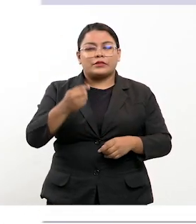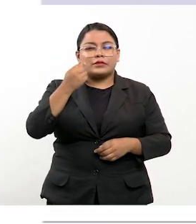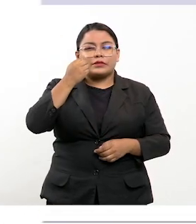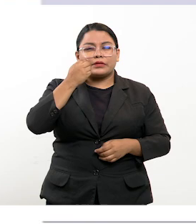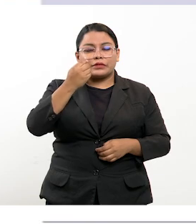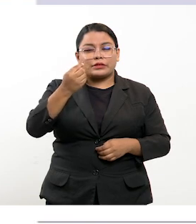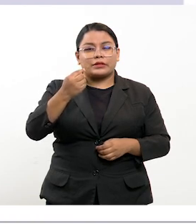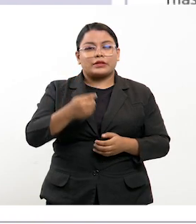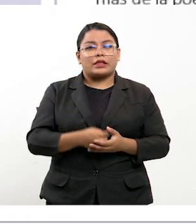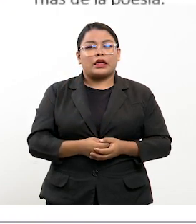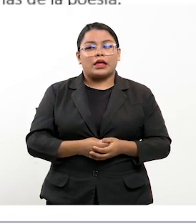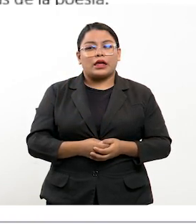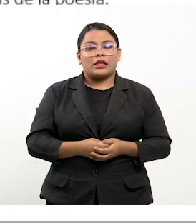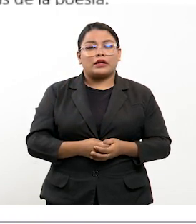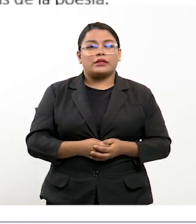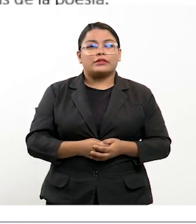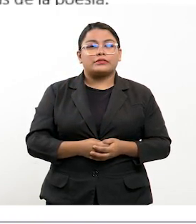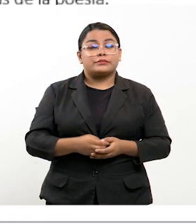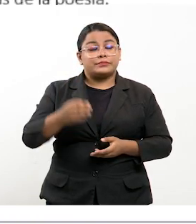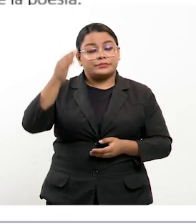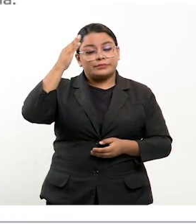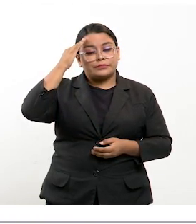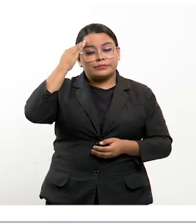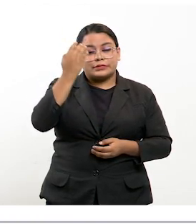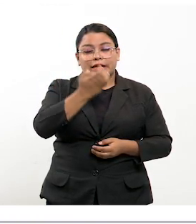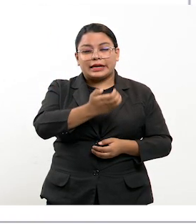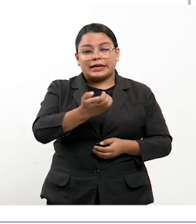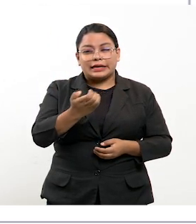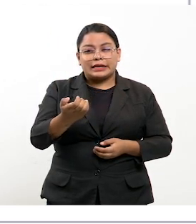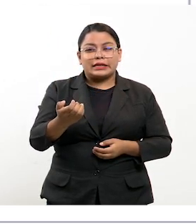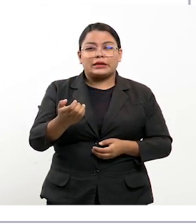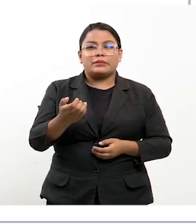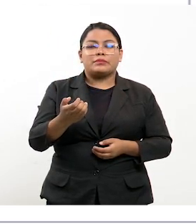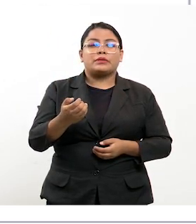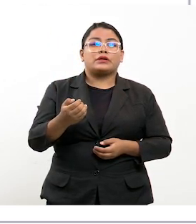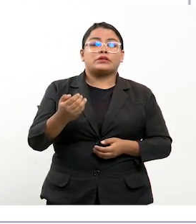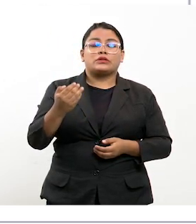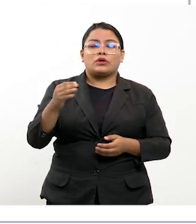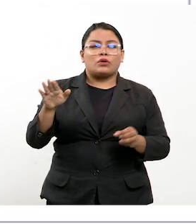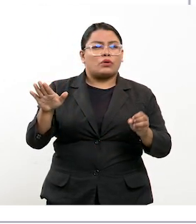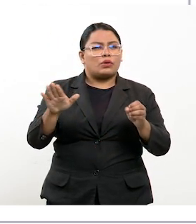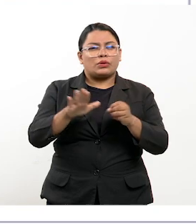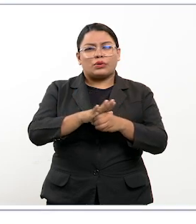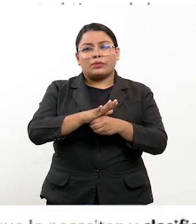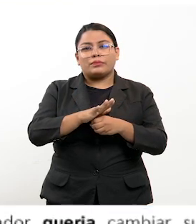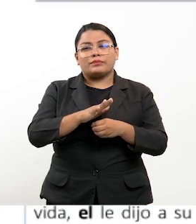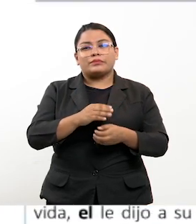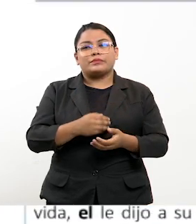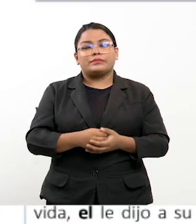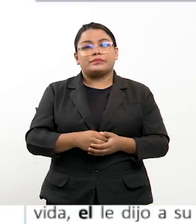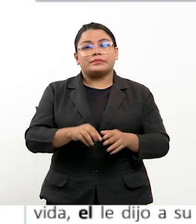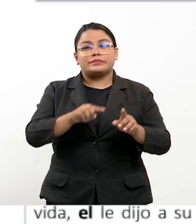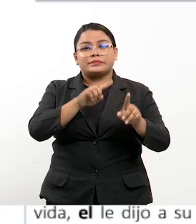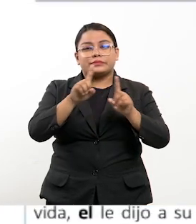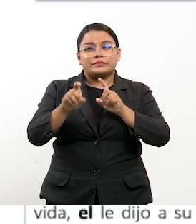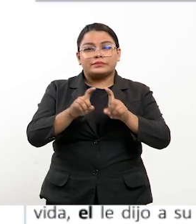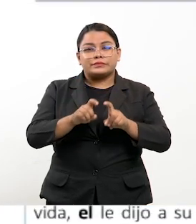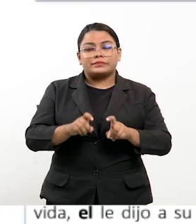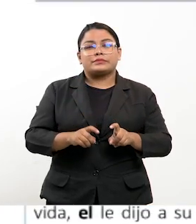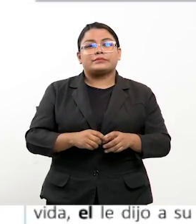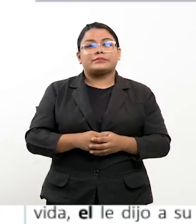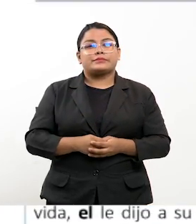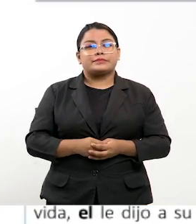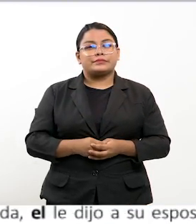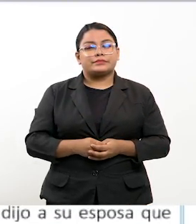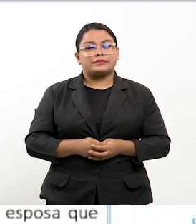identificación. Se reconocen elementos o partes que componen un todo. Ítem de interrogación.